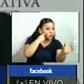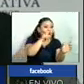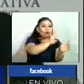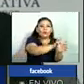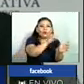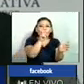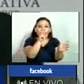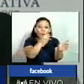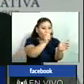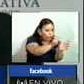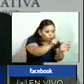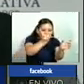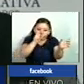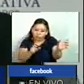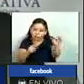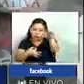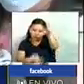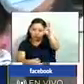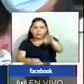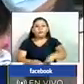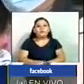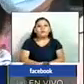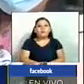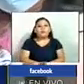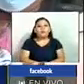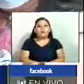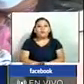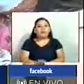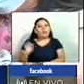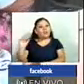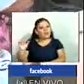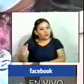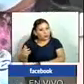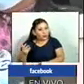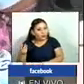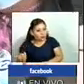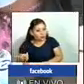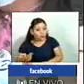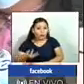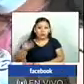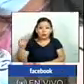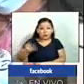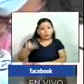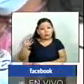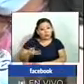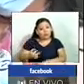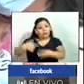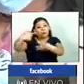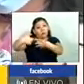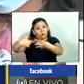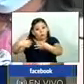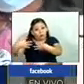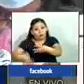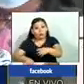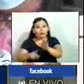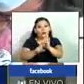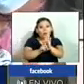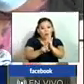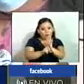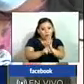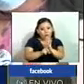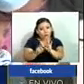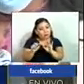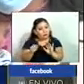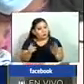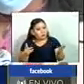DUI de cada uno de los competidores para efecto nosotros necesitábamos una ley que nos respaldara y